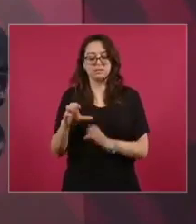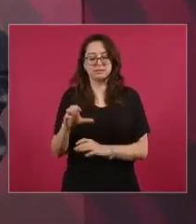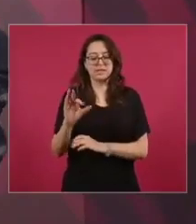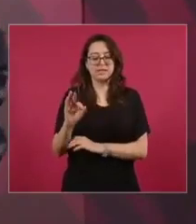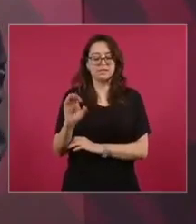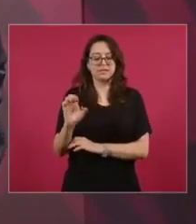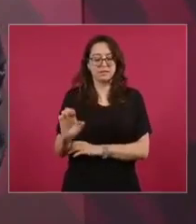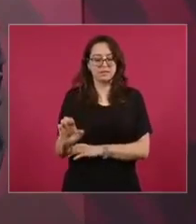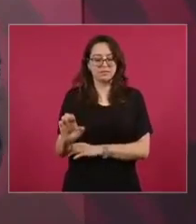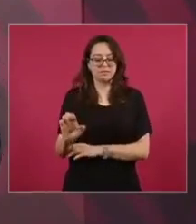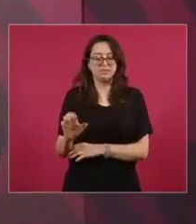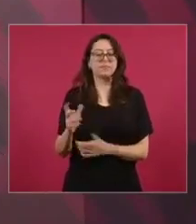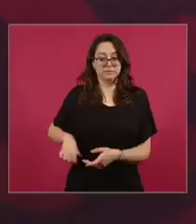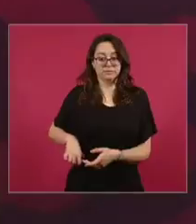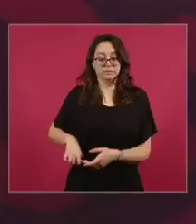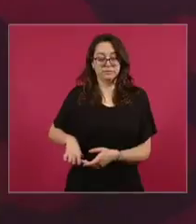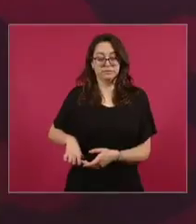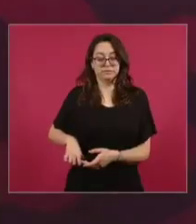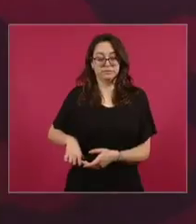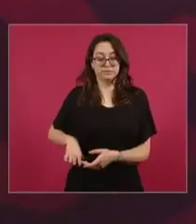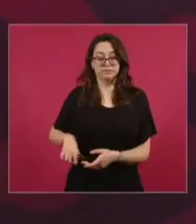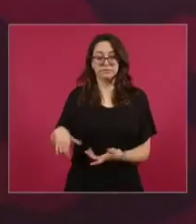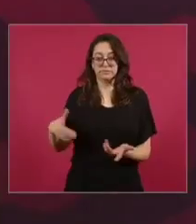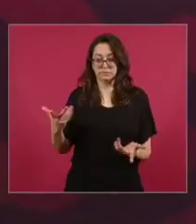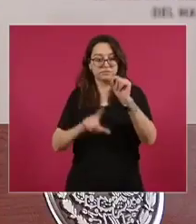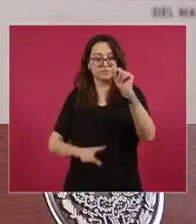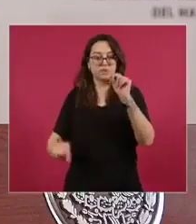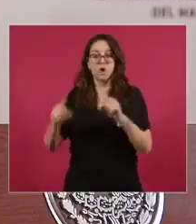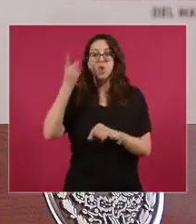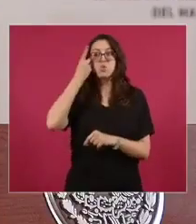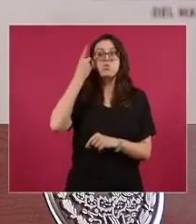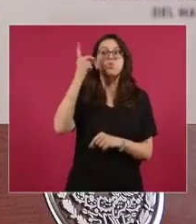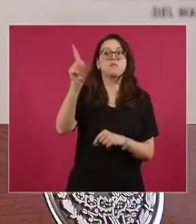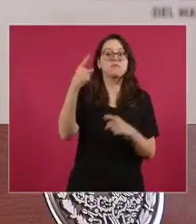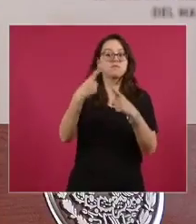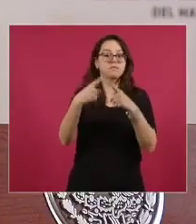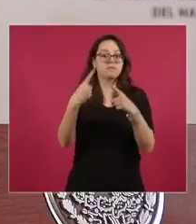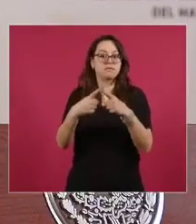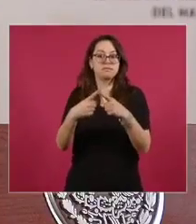y el gobierno, que es del pueblo, ya tenga